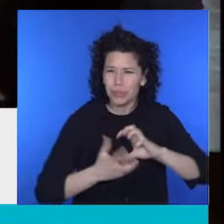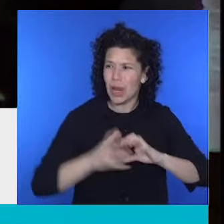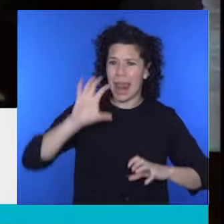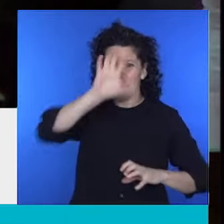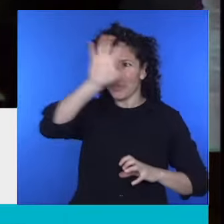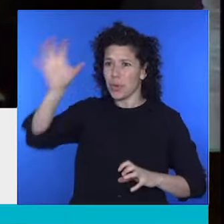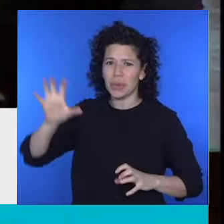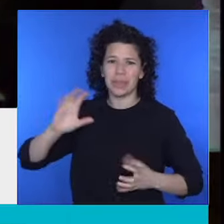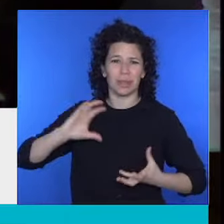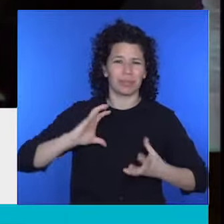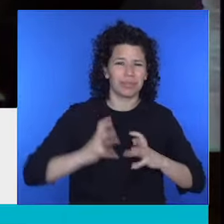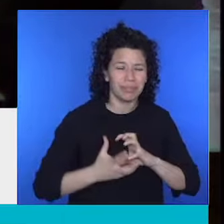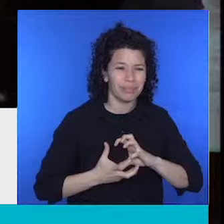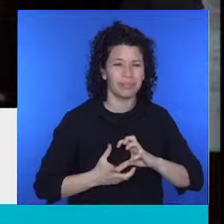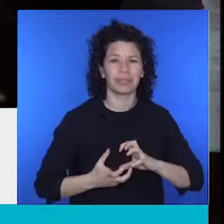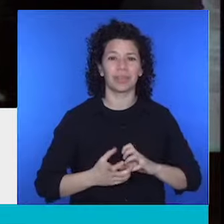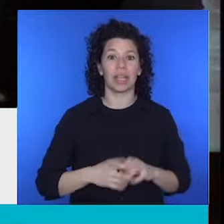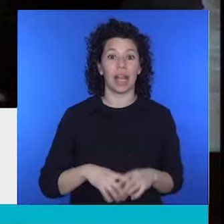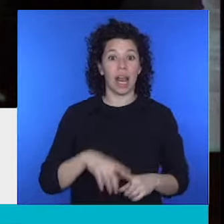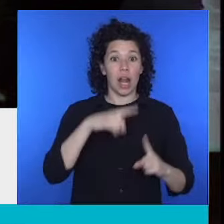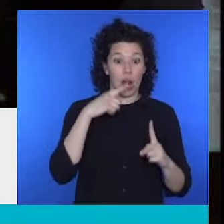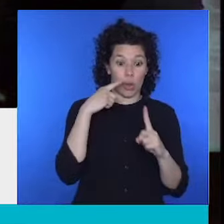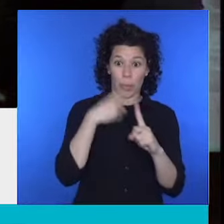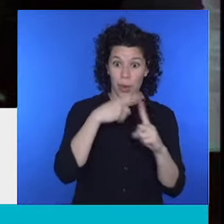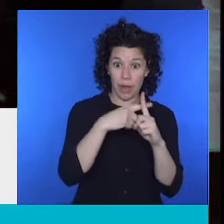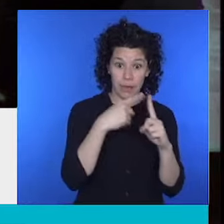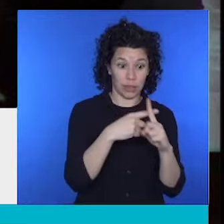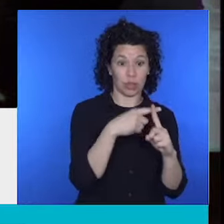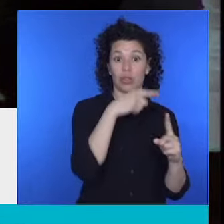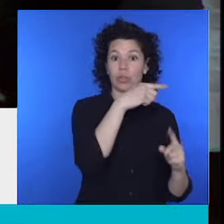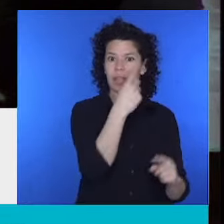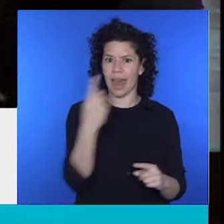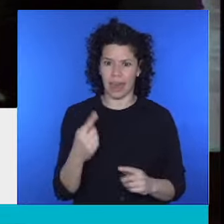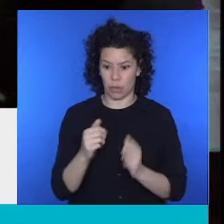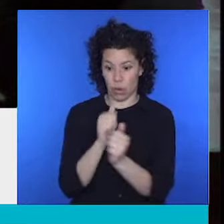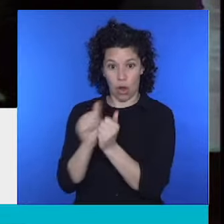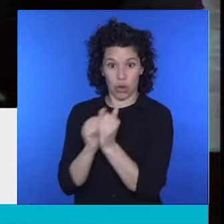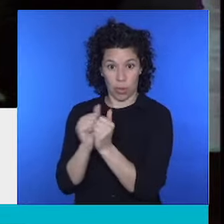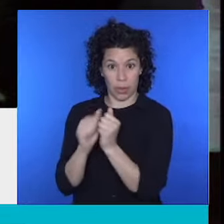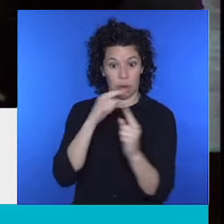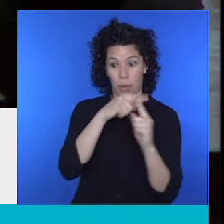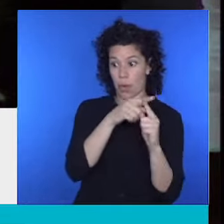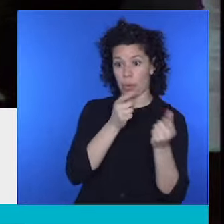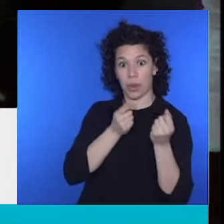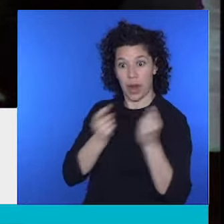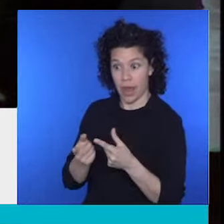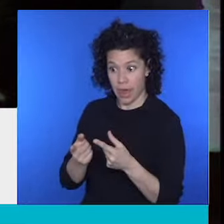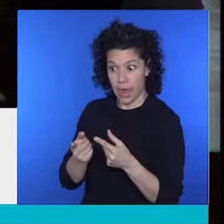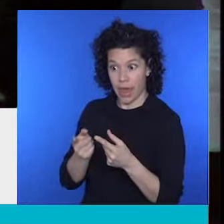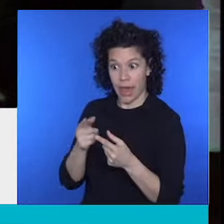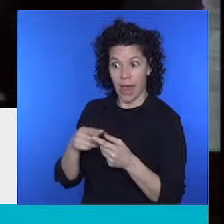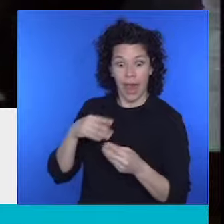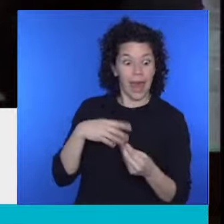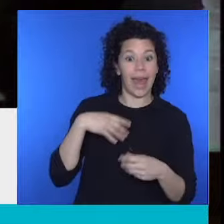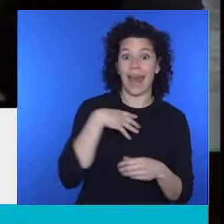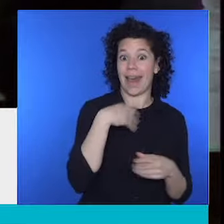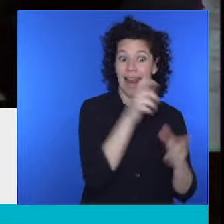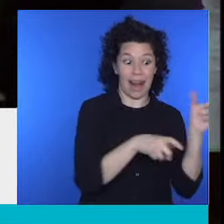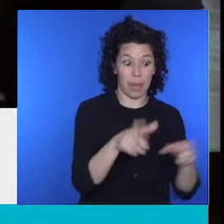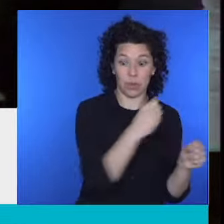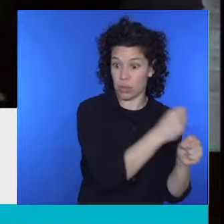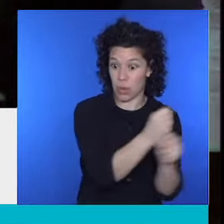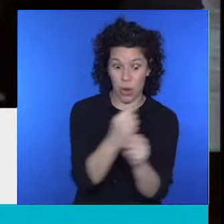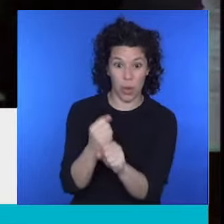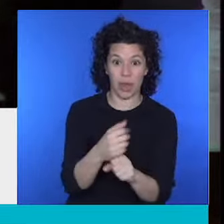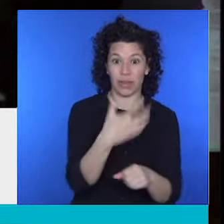provincias cada beneficio que se le da al empresariado son derechos que se le quita a la clase trabajadora que